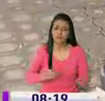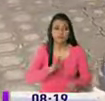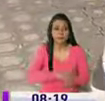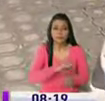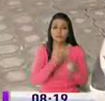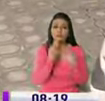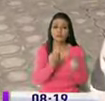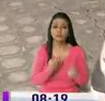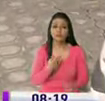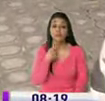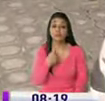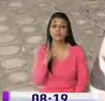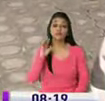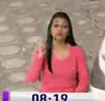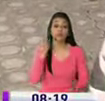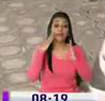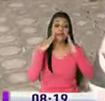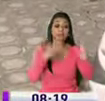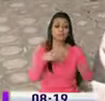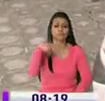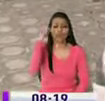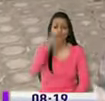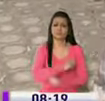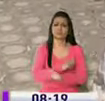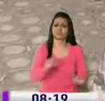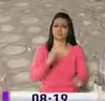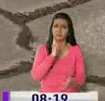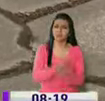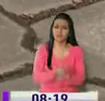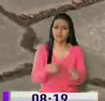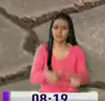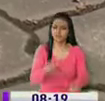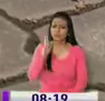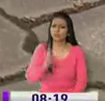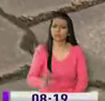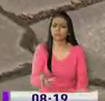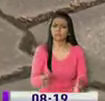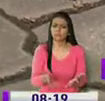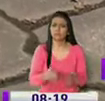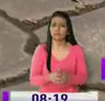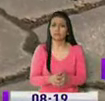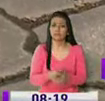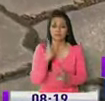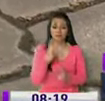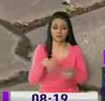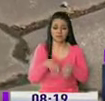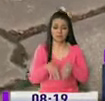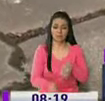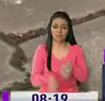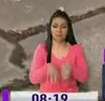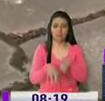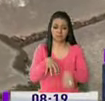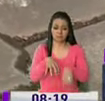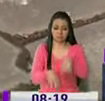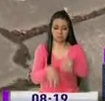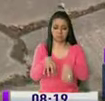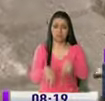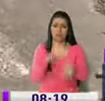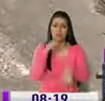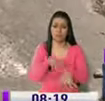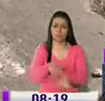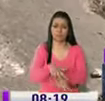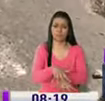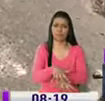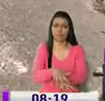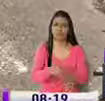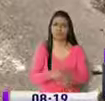que dice que solo atienden para el norte y por este lado no. En el piso ya se pueden ver las consecuencias del desperdicio de líquido vital.